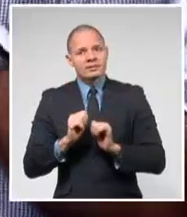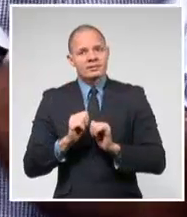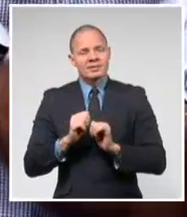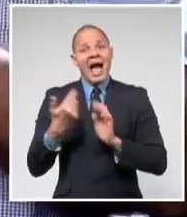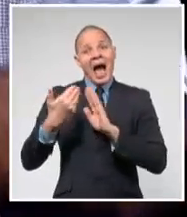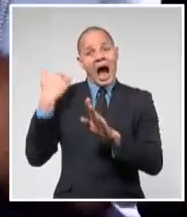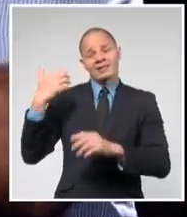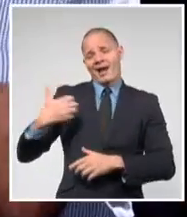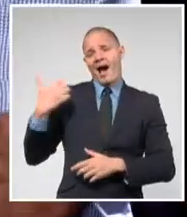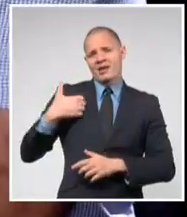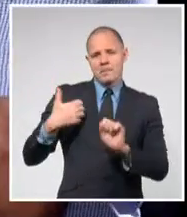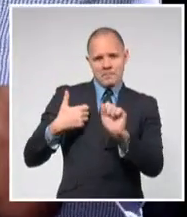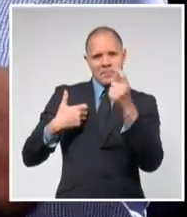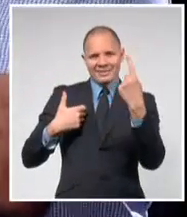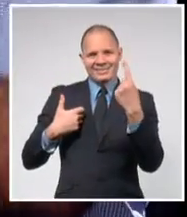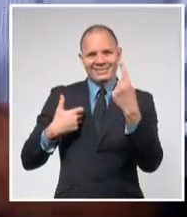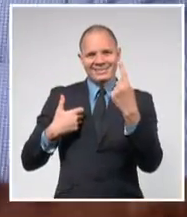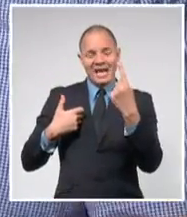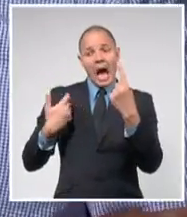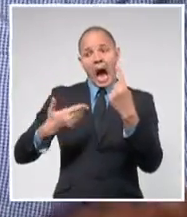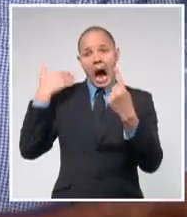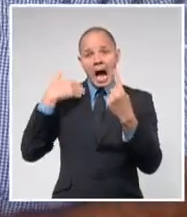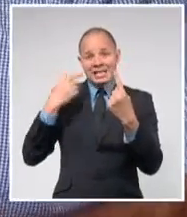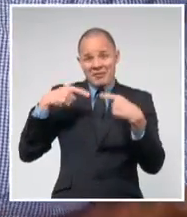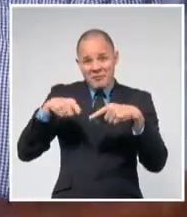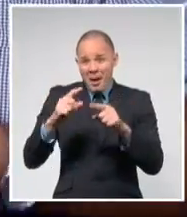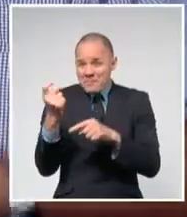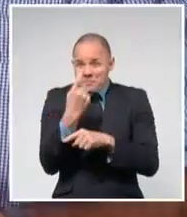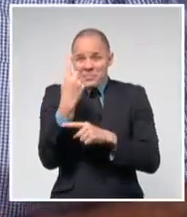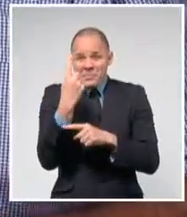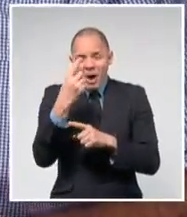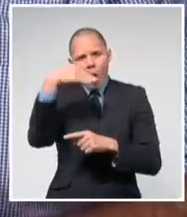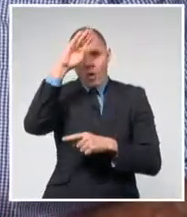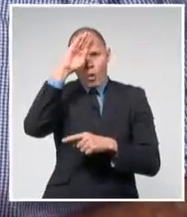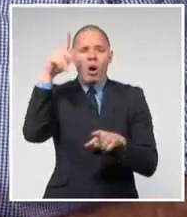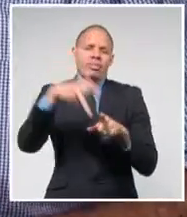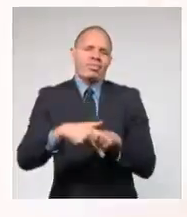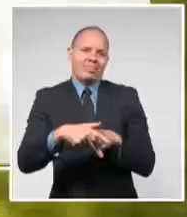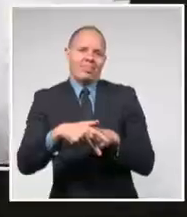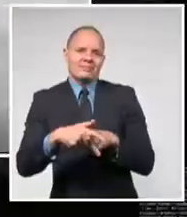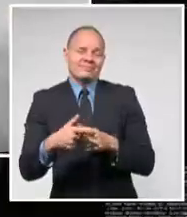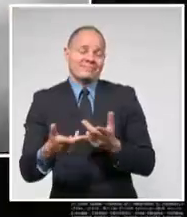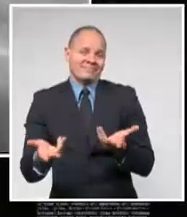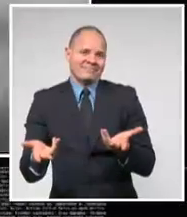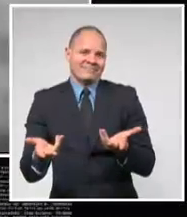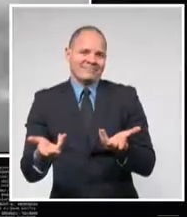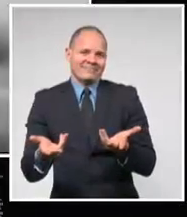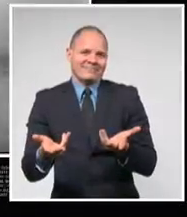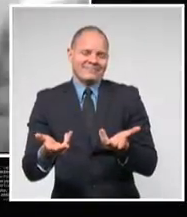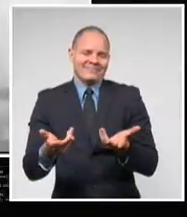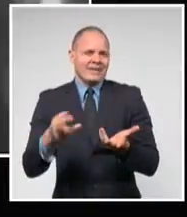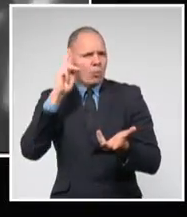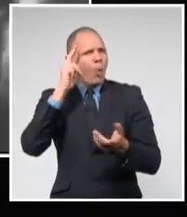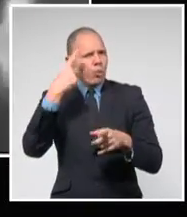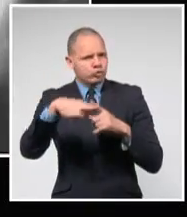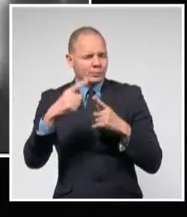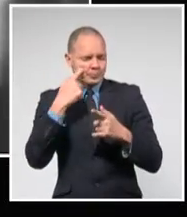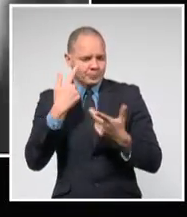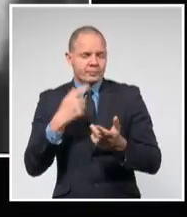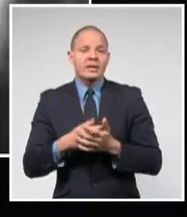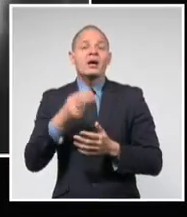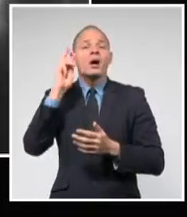que lo ha logrado, el único país extranjero que ha logrado tener un equipo dentro de las grandes ligas. Cuba lo hubiera podido tener. Y no se puede olvidar tampoco que en el viaje que hizo